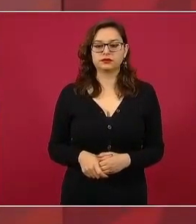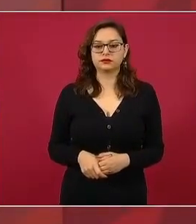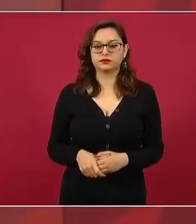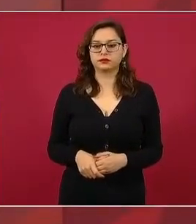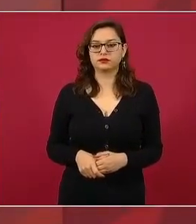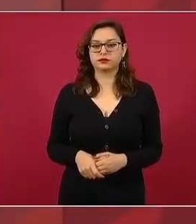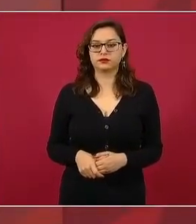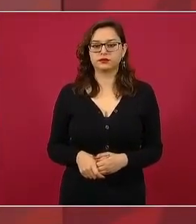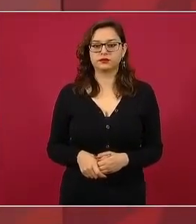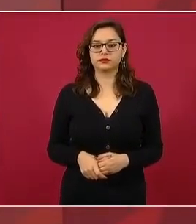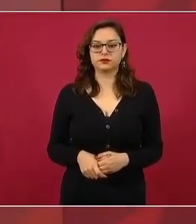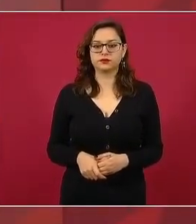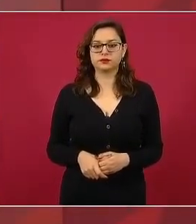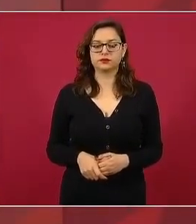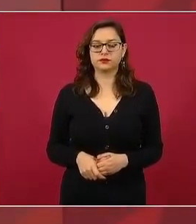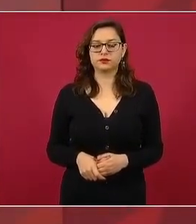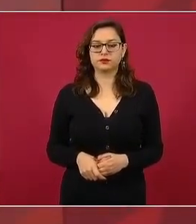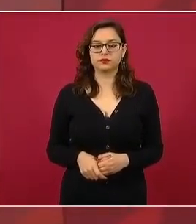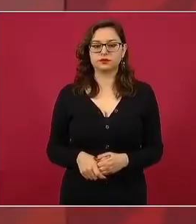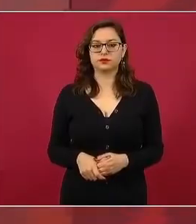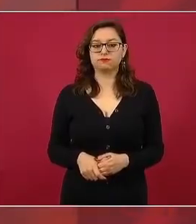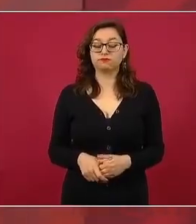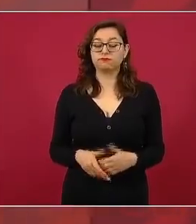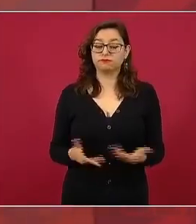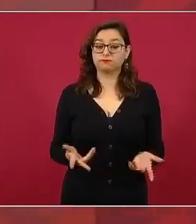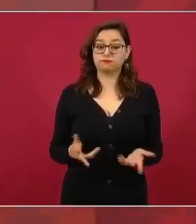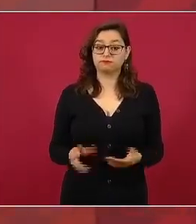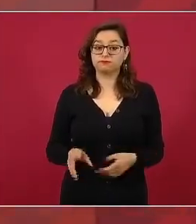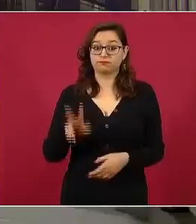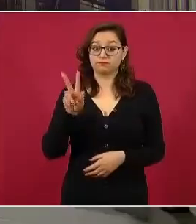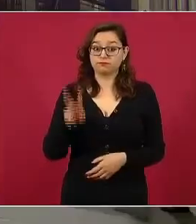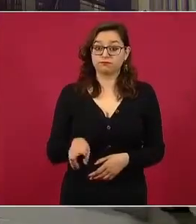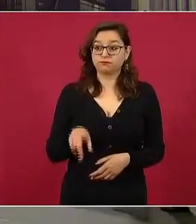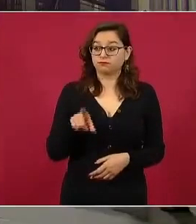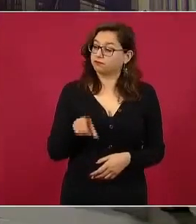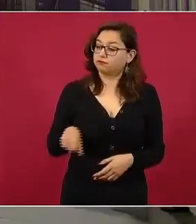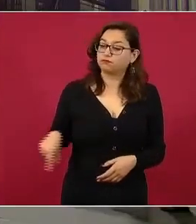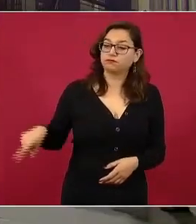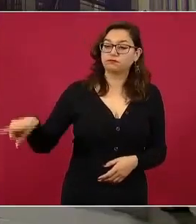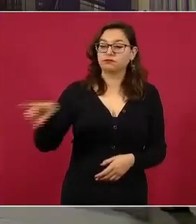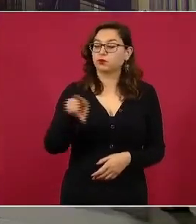Y desde luego, muy leales.